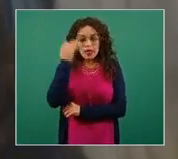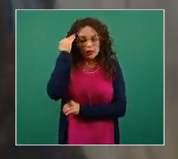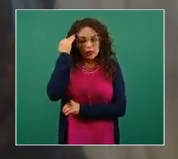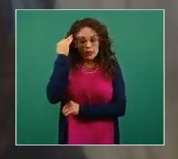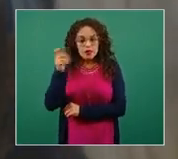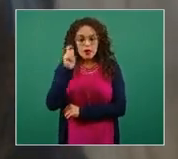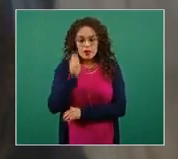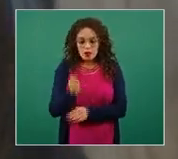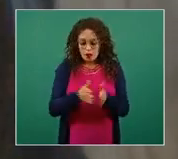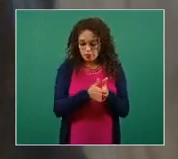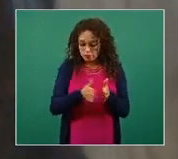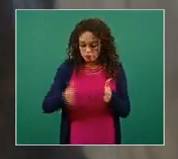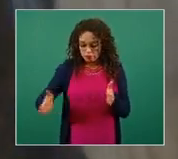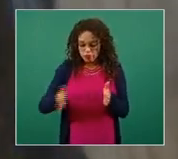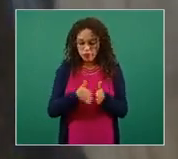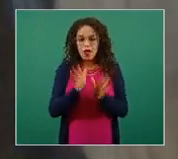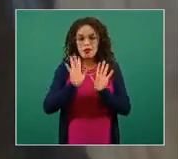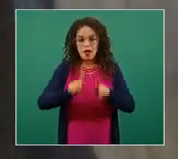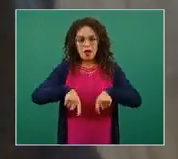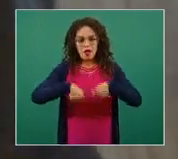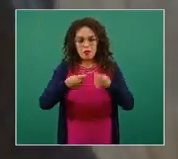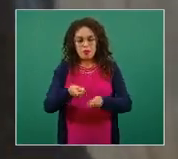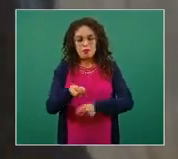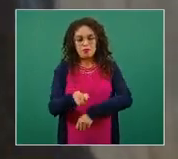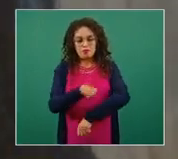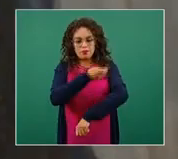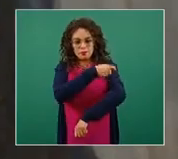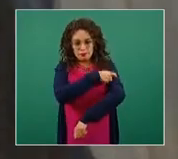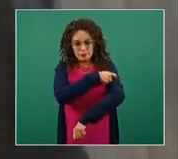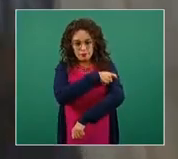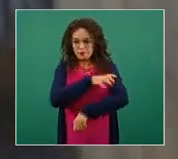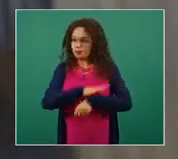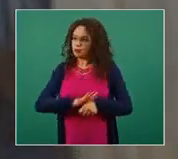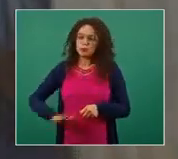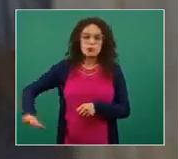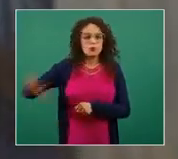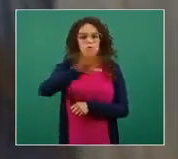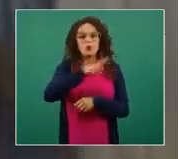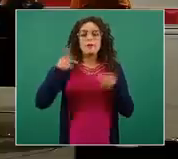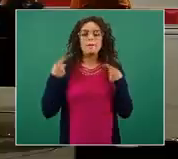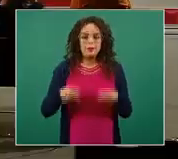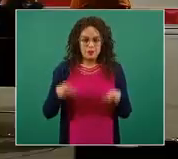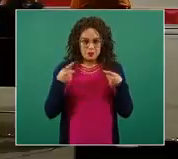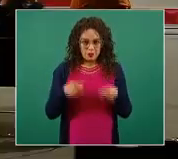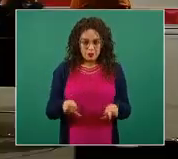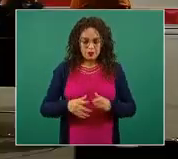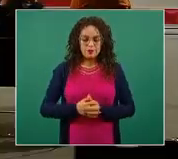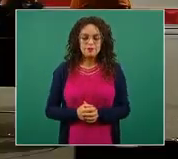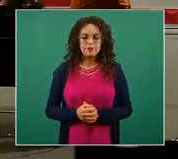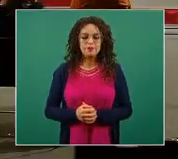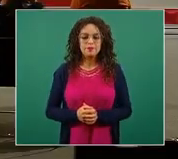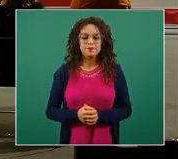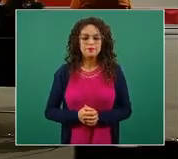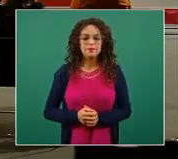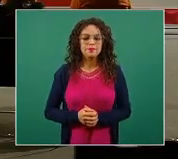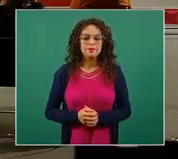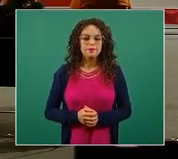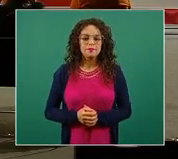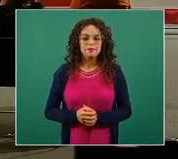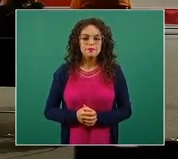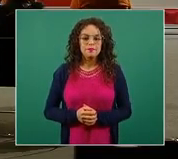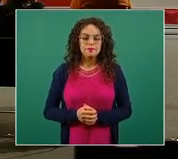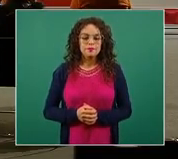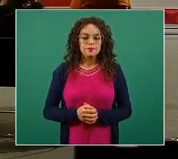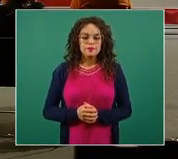ya introducción de la vacunación a la población. La siguiente, por favor.